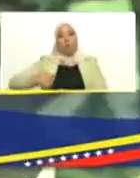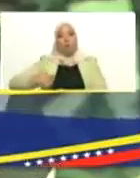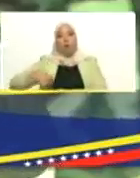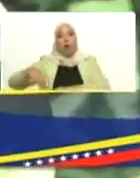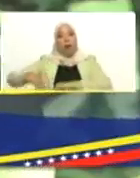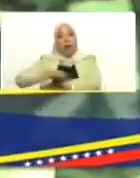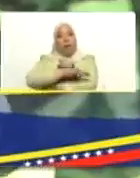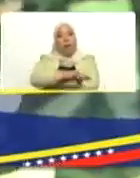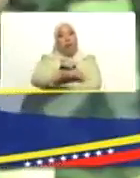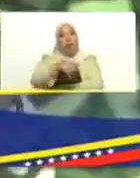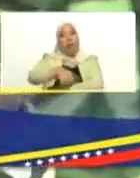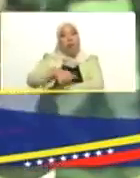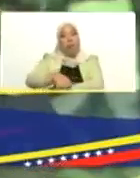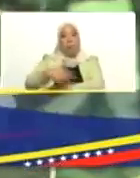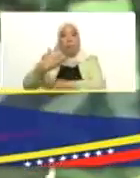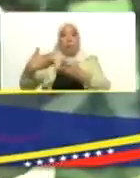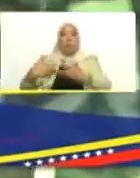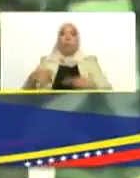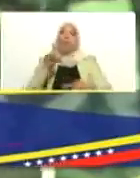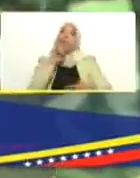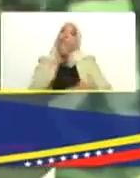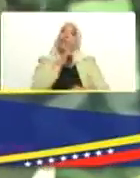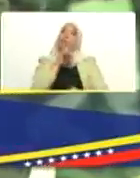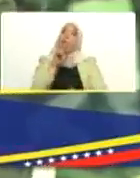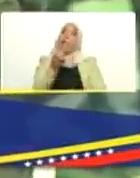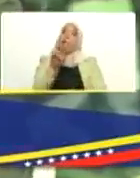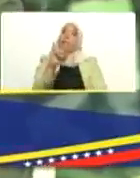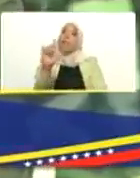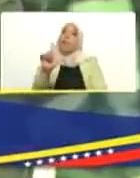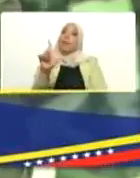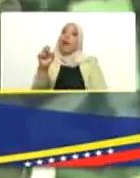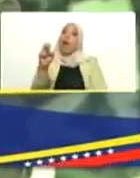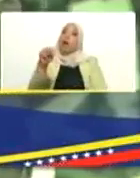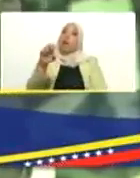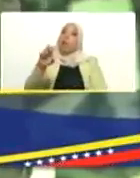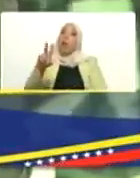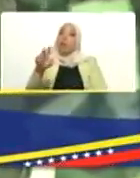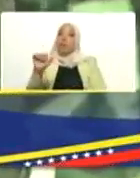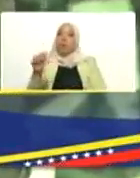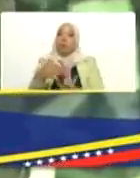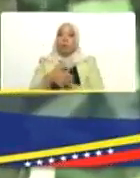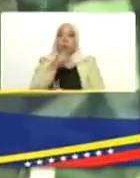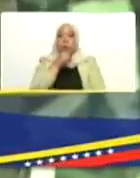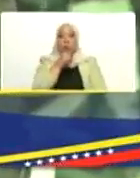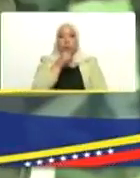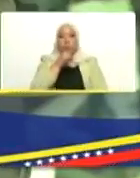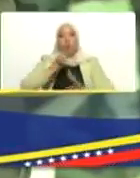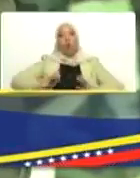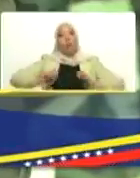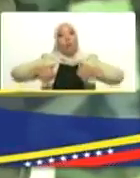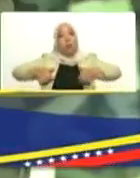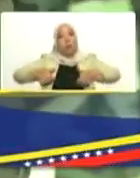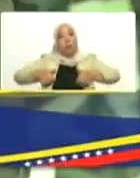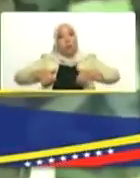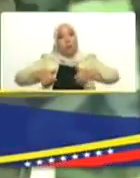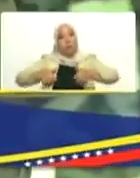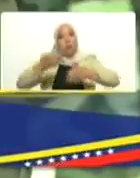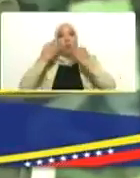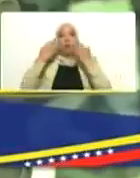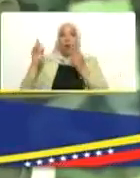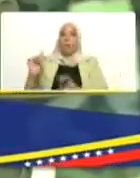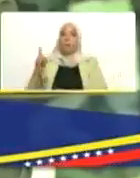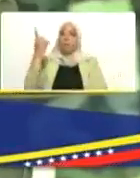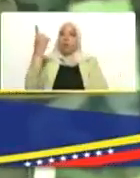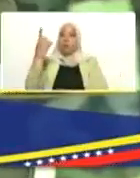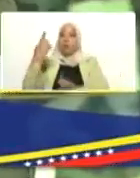es reconocido en el listado de patrimonio de esta ciudad universitaria. Así que empezamos como, tal como usted dijo, primero